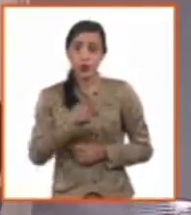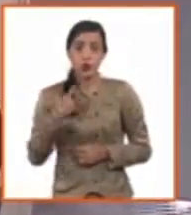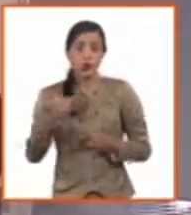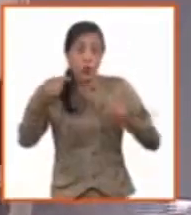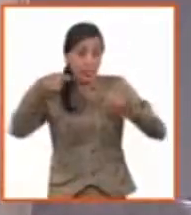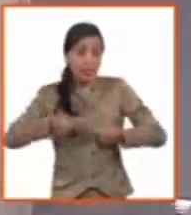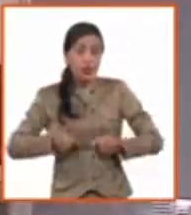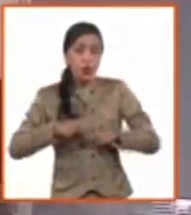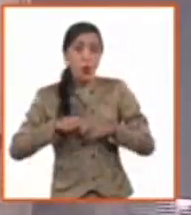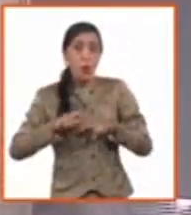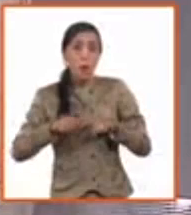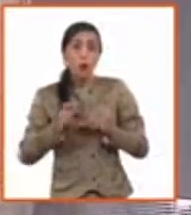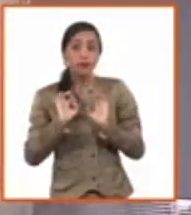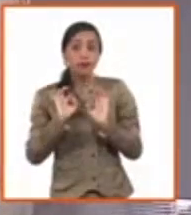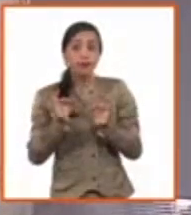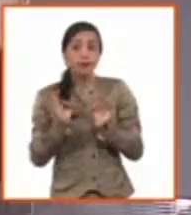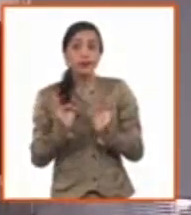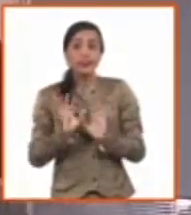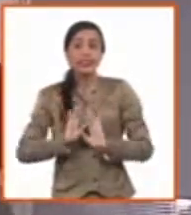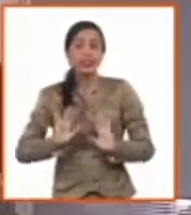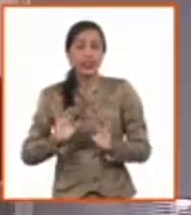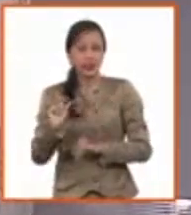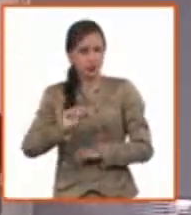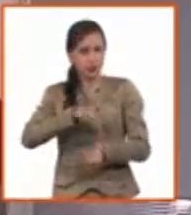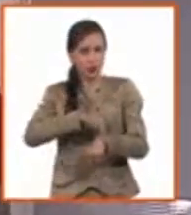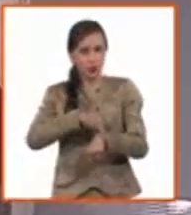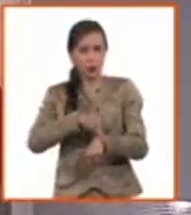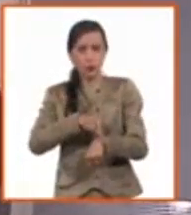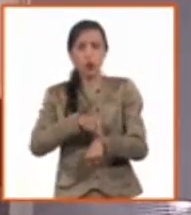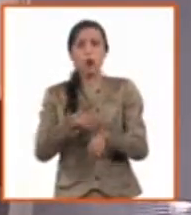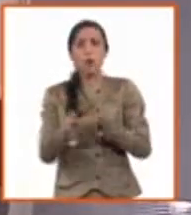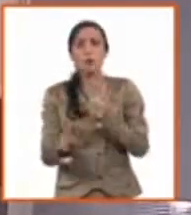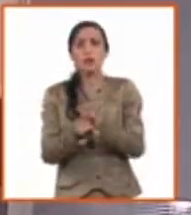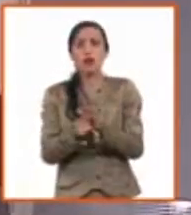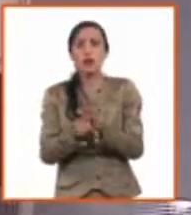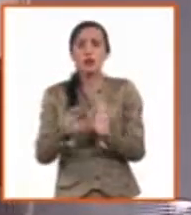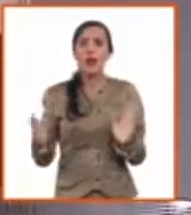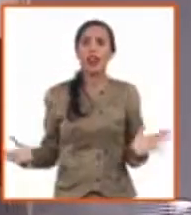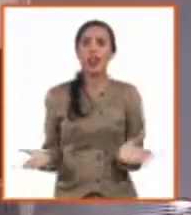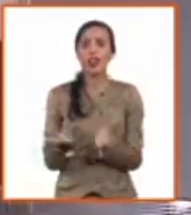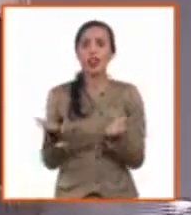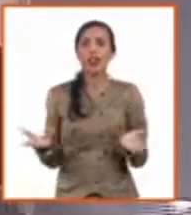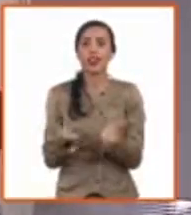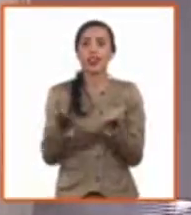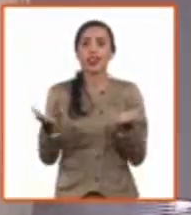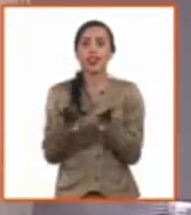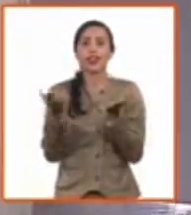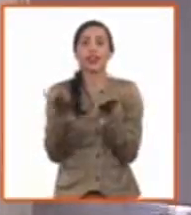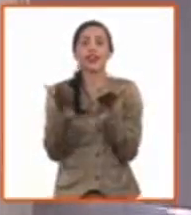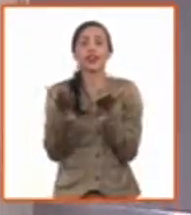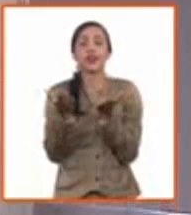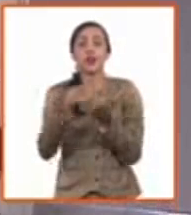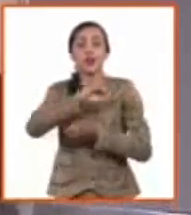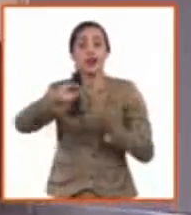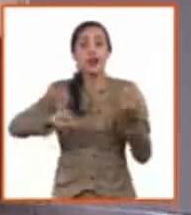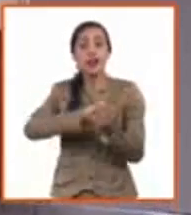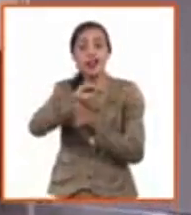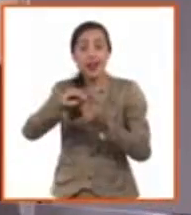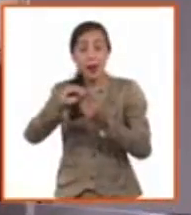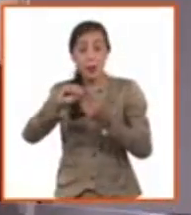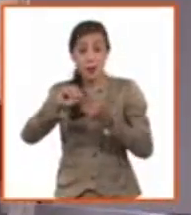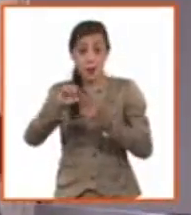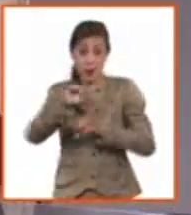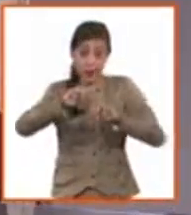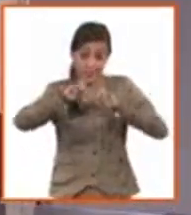decisión porque justamente ya recientemente hemos empezado a promover el desarrollo de una transformación